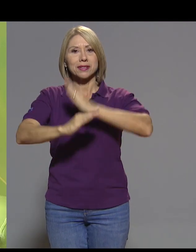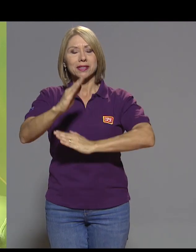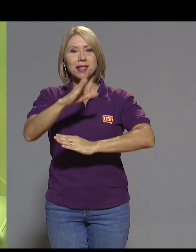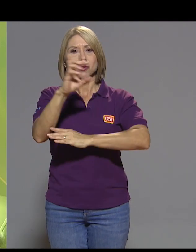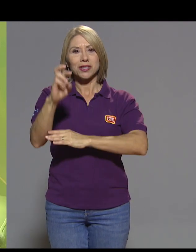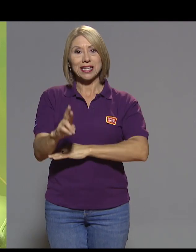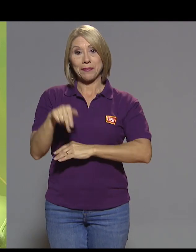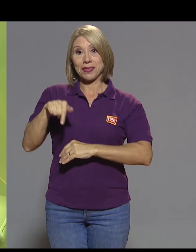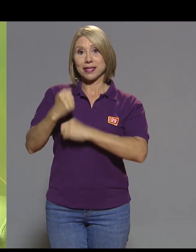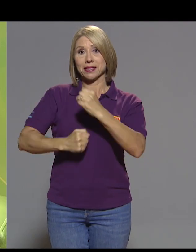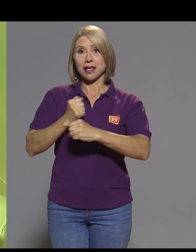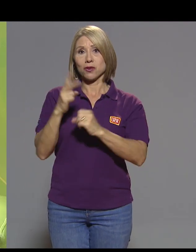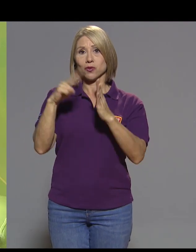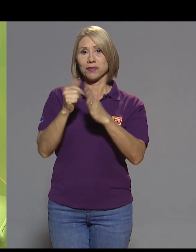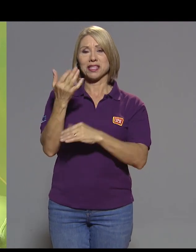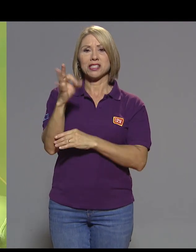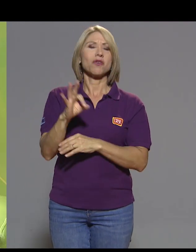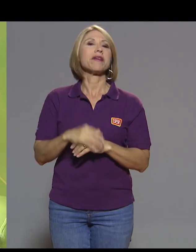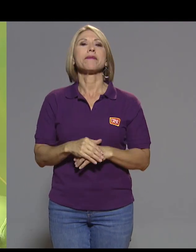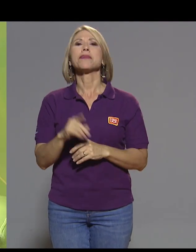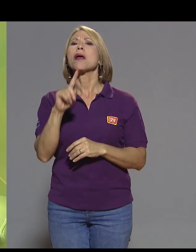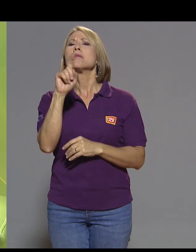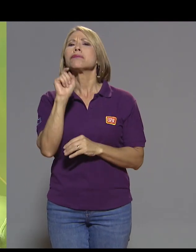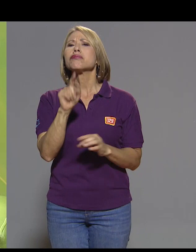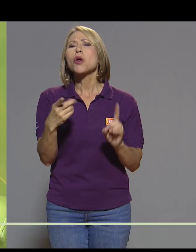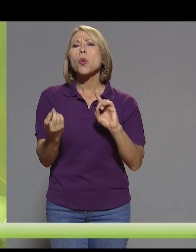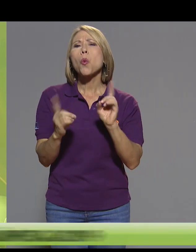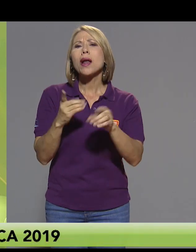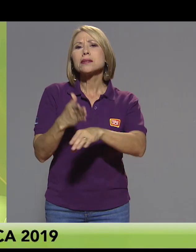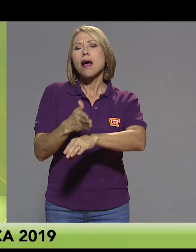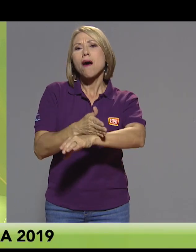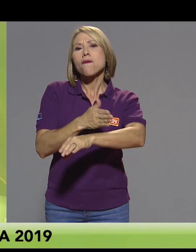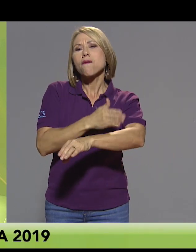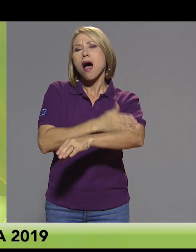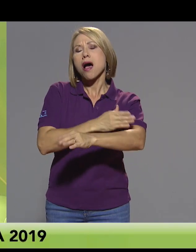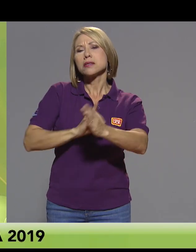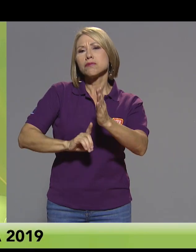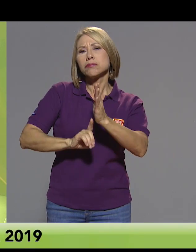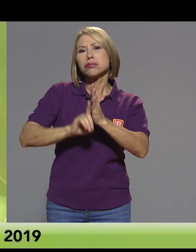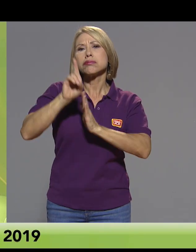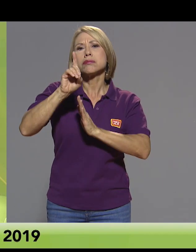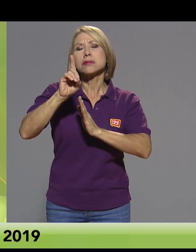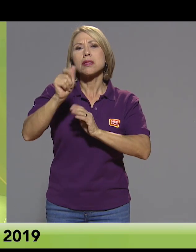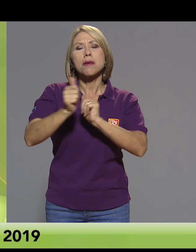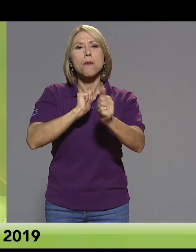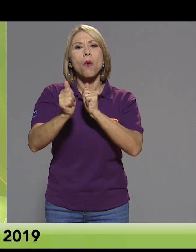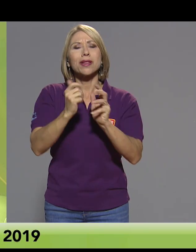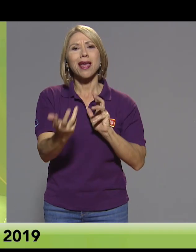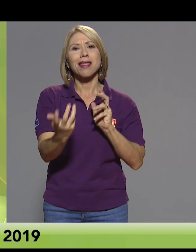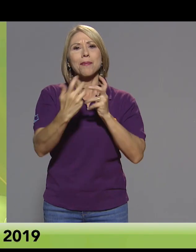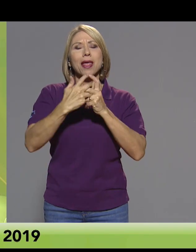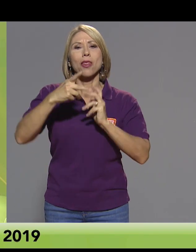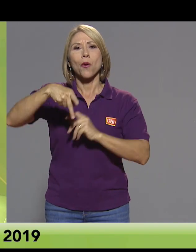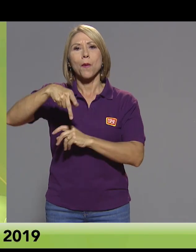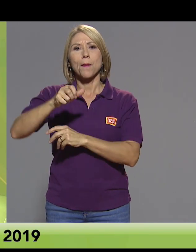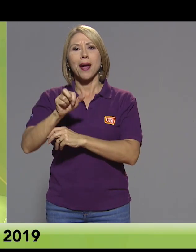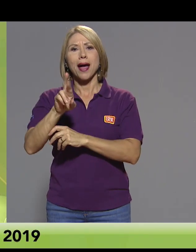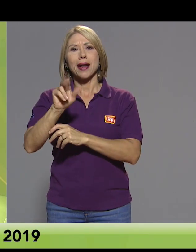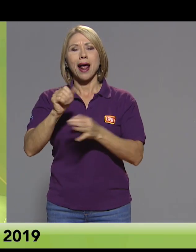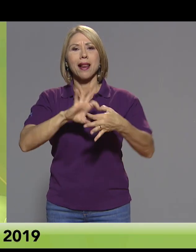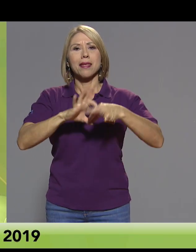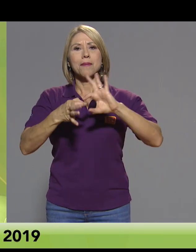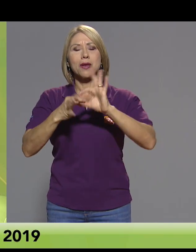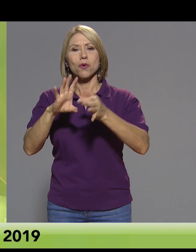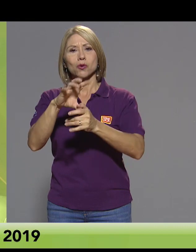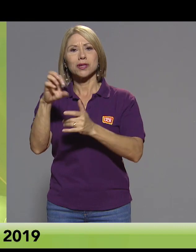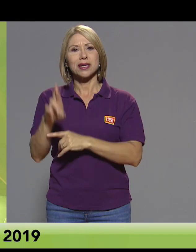costa rica en este 2019 cuáles han sido los avances que hemos tenido en el desarrollo del deporte adaptado del deporte paralímpico en costa